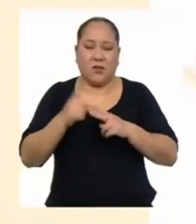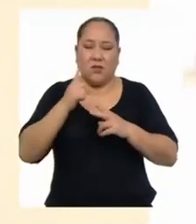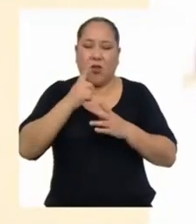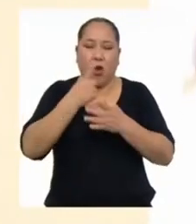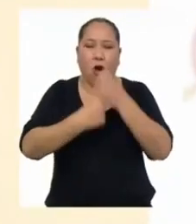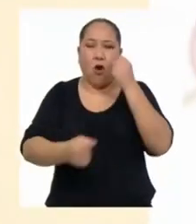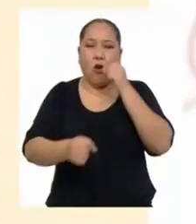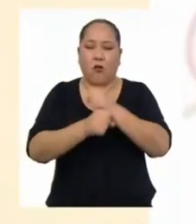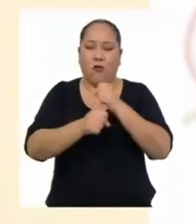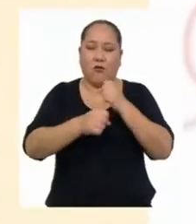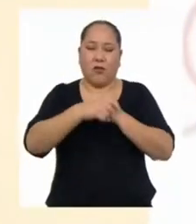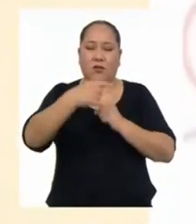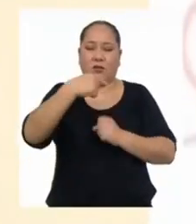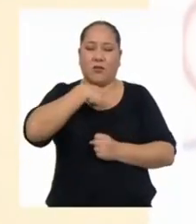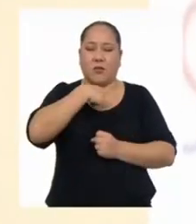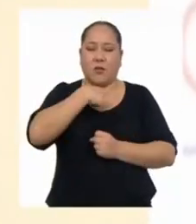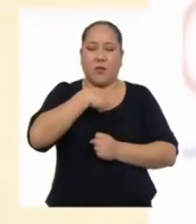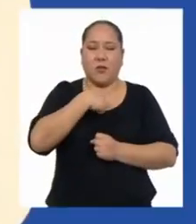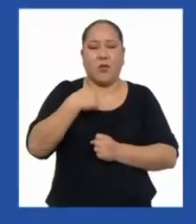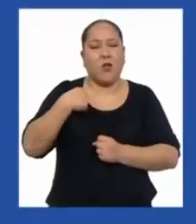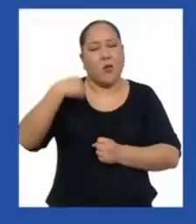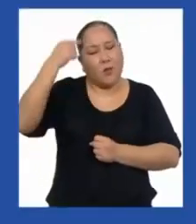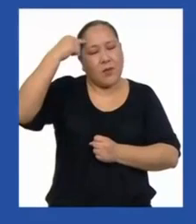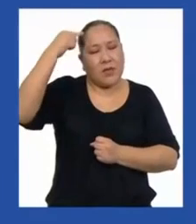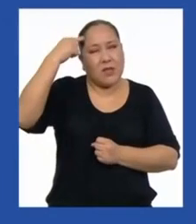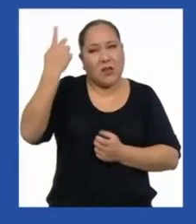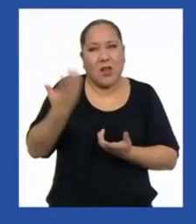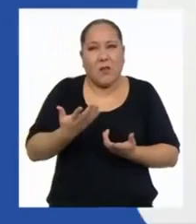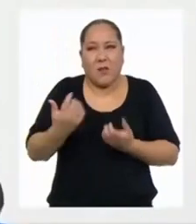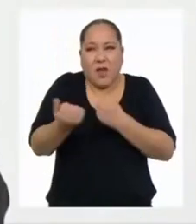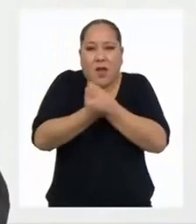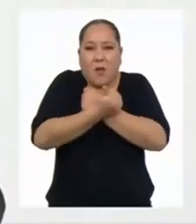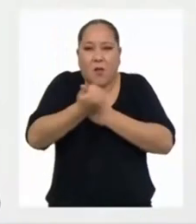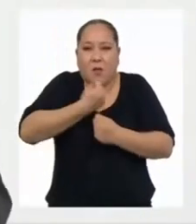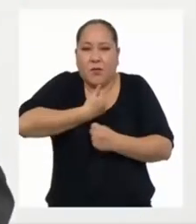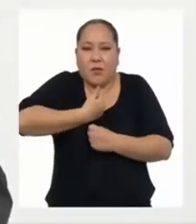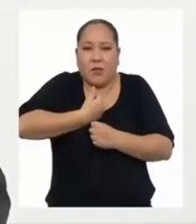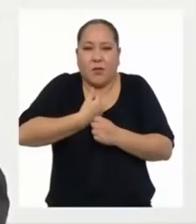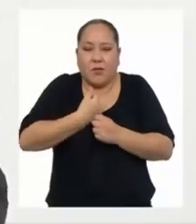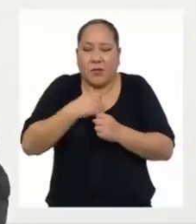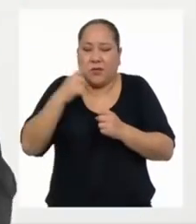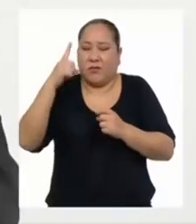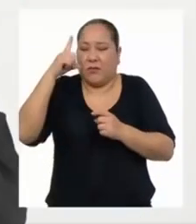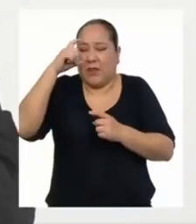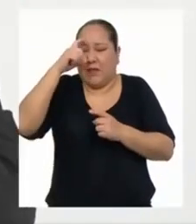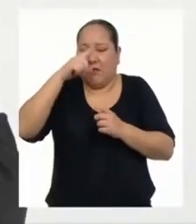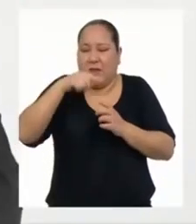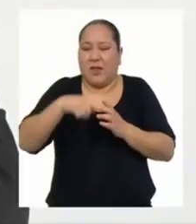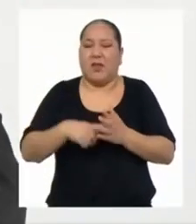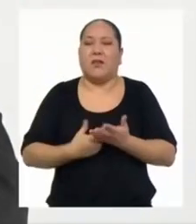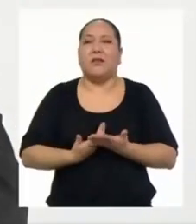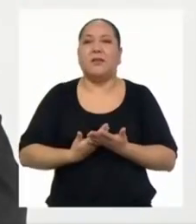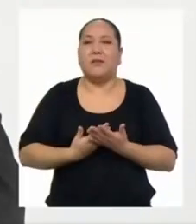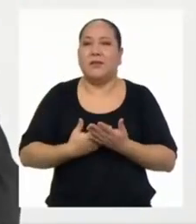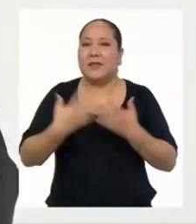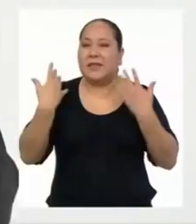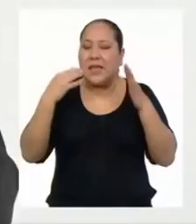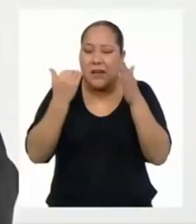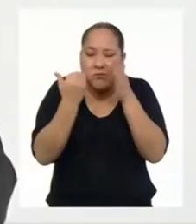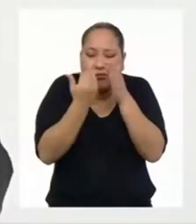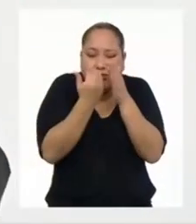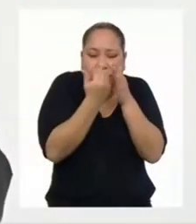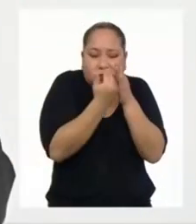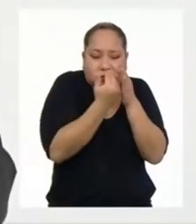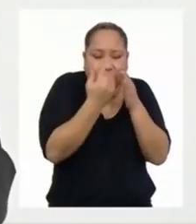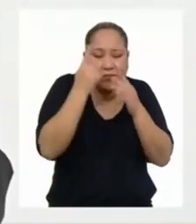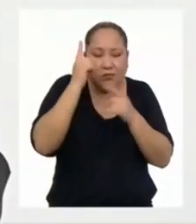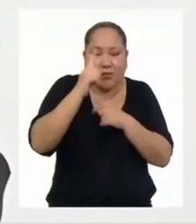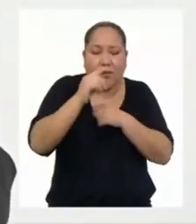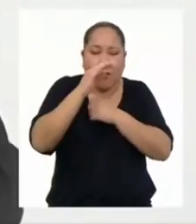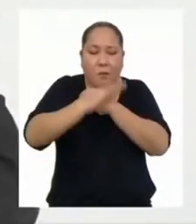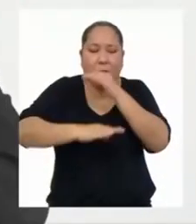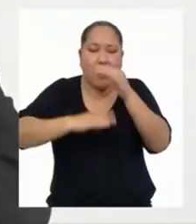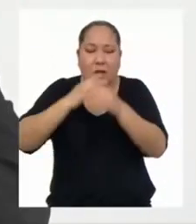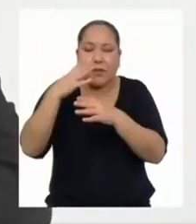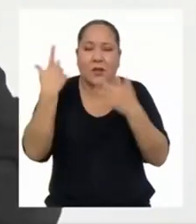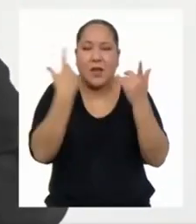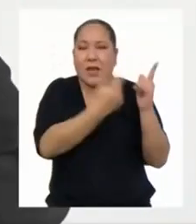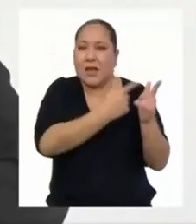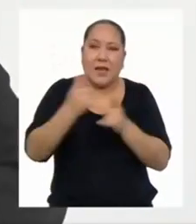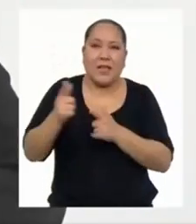que mi autoestima batalló un poco. Ya estamos a solo un paso de tener lista